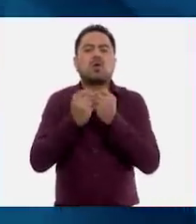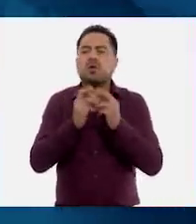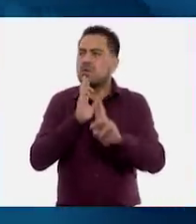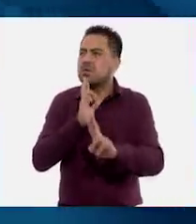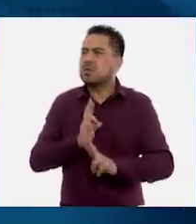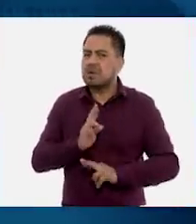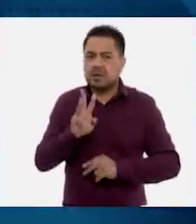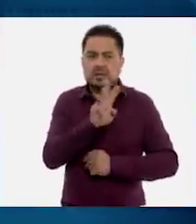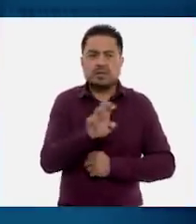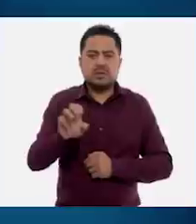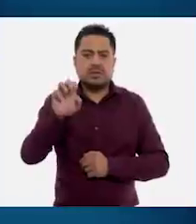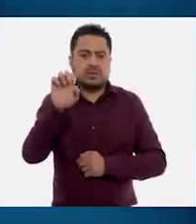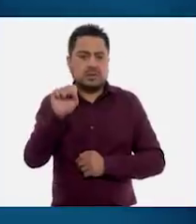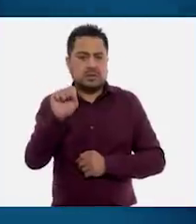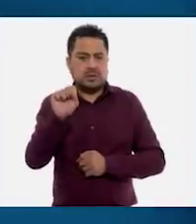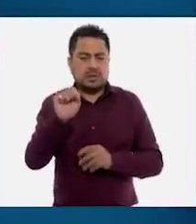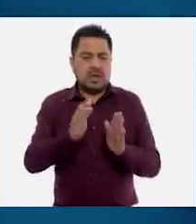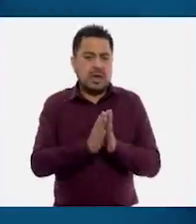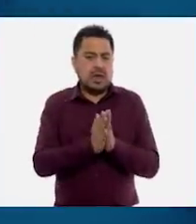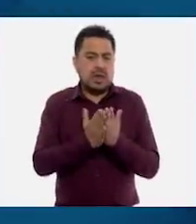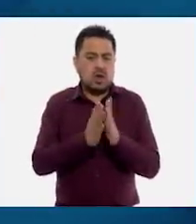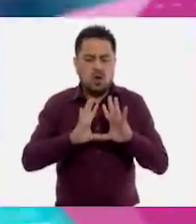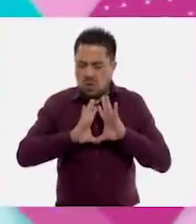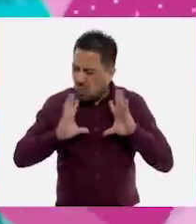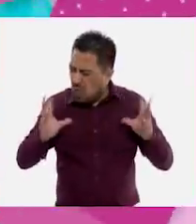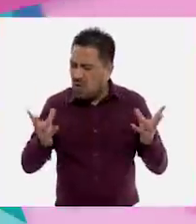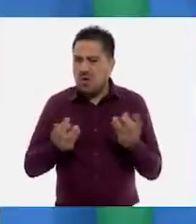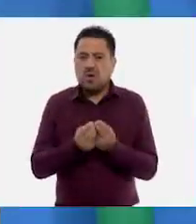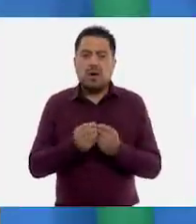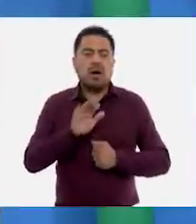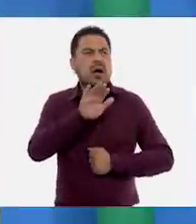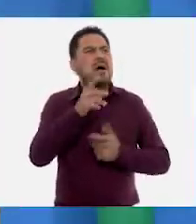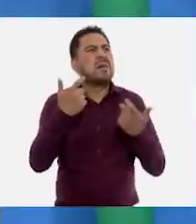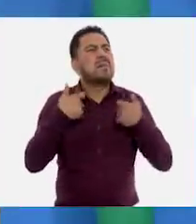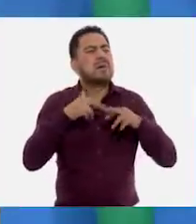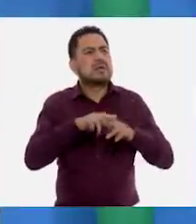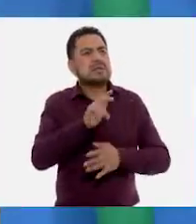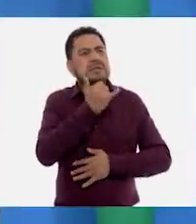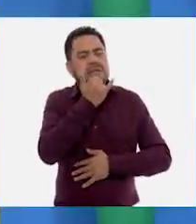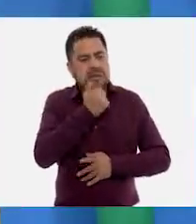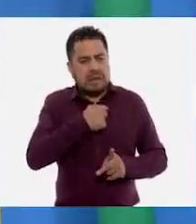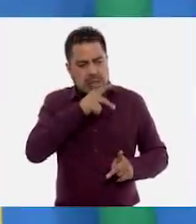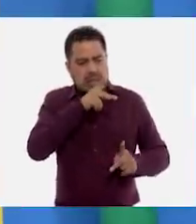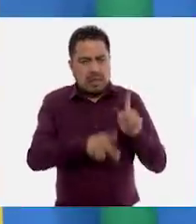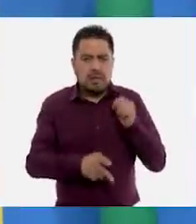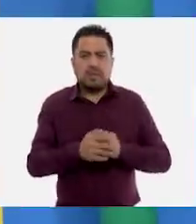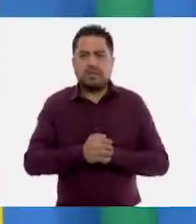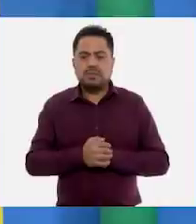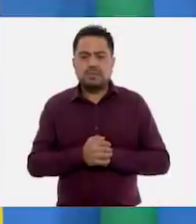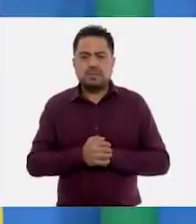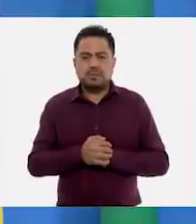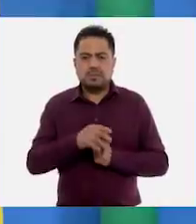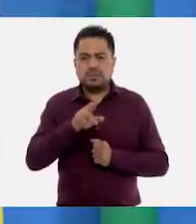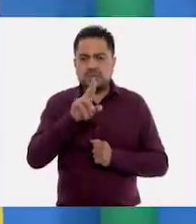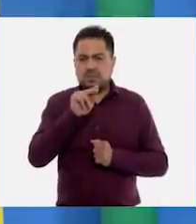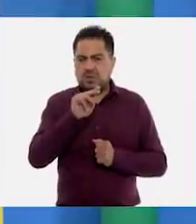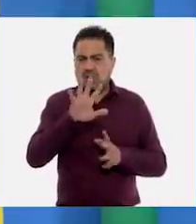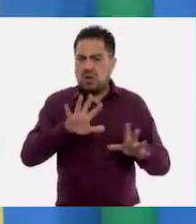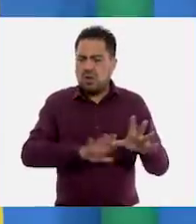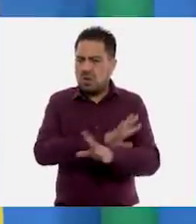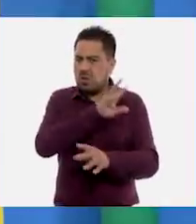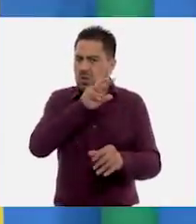de 360 libros. Maestra, discúlpame que te interrumpa, pero no son en